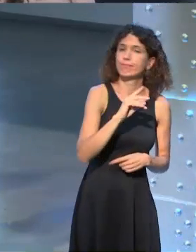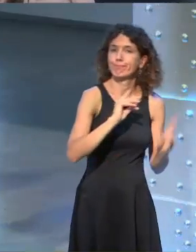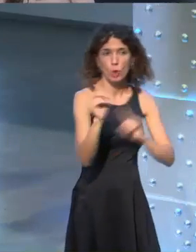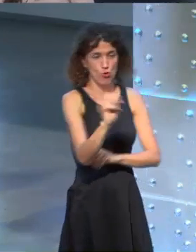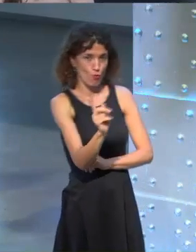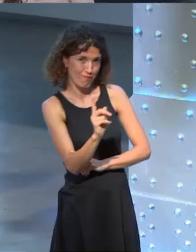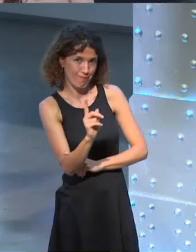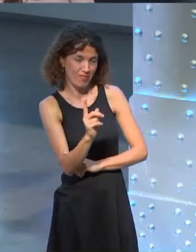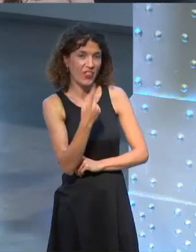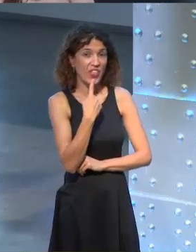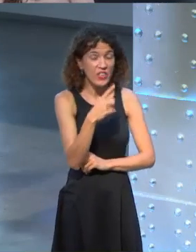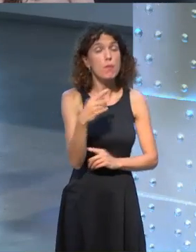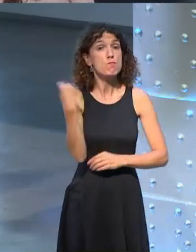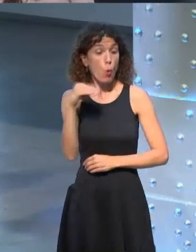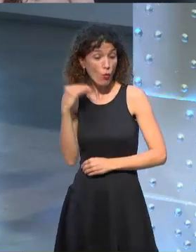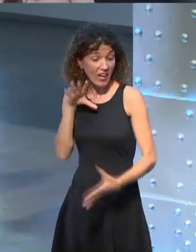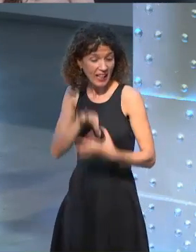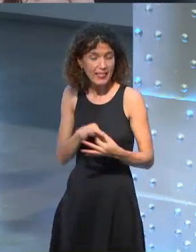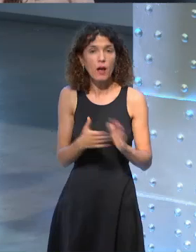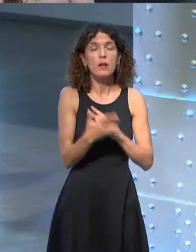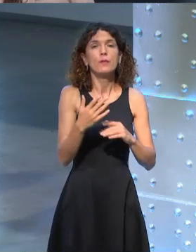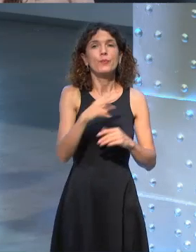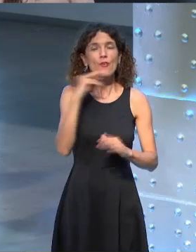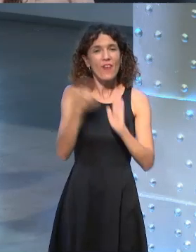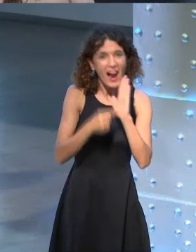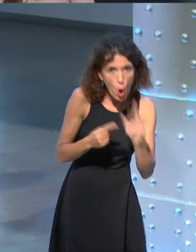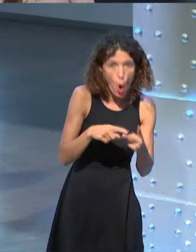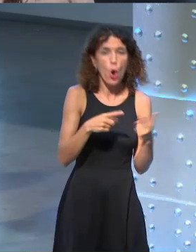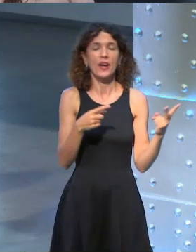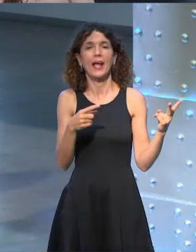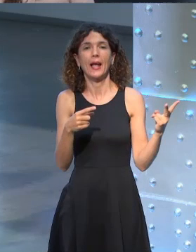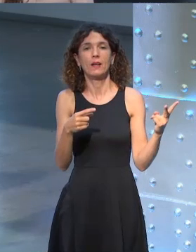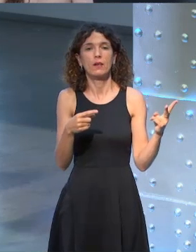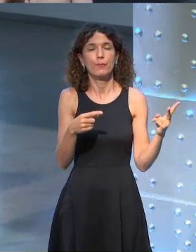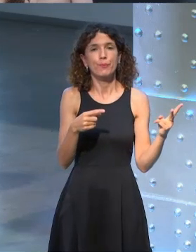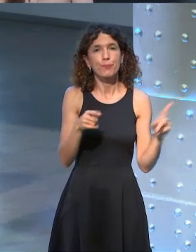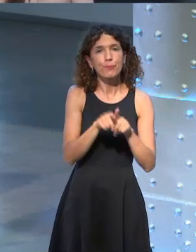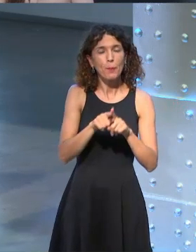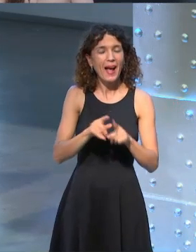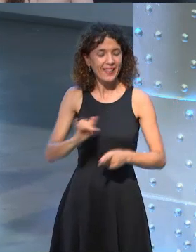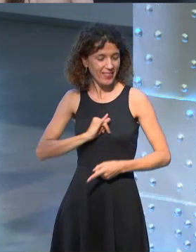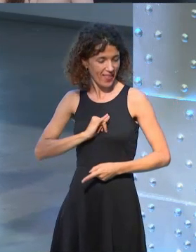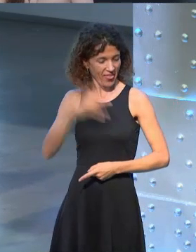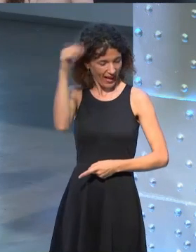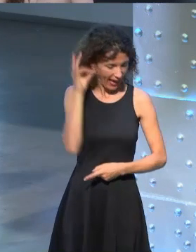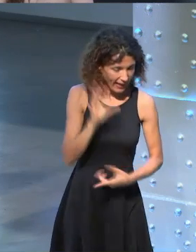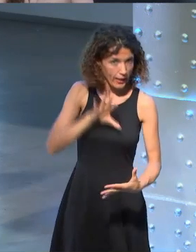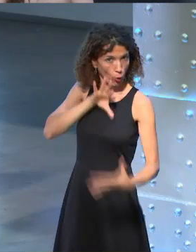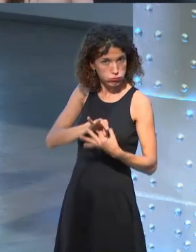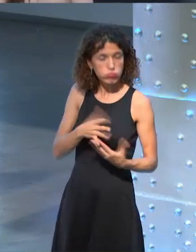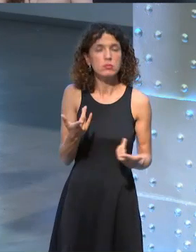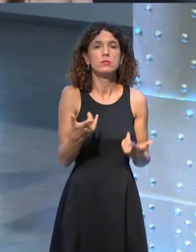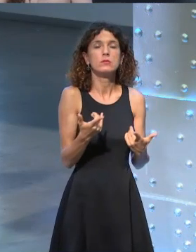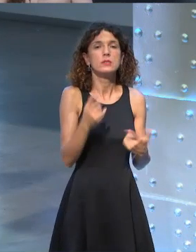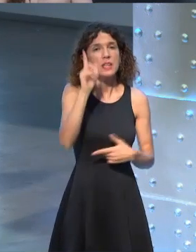que decir que la pubertad tiene que ver con una serie de valores, tiene que ver con con más con la identidad de género, tiene que ver